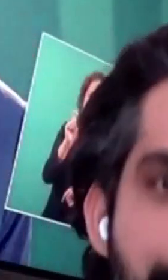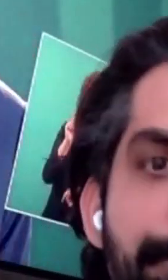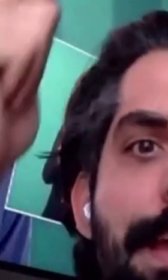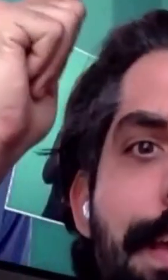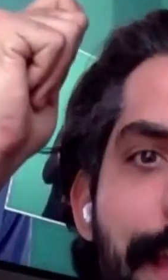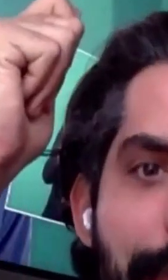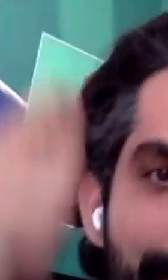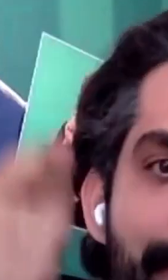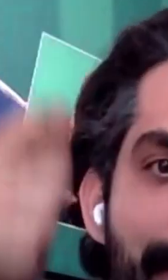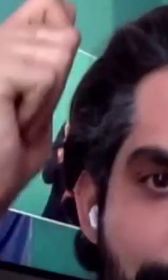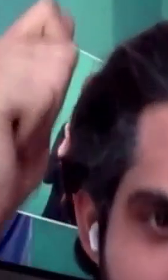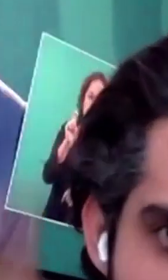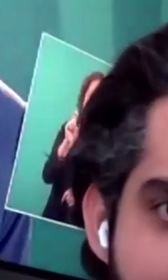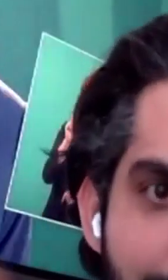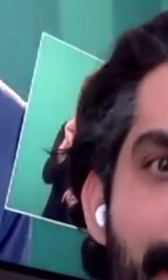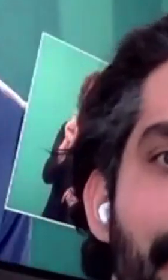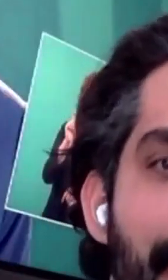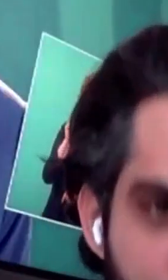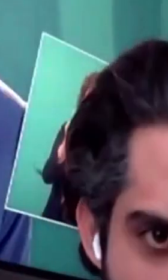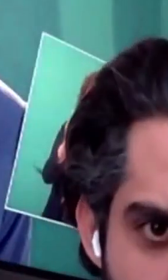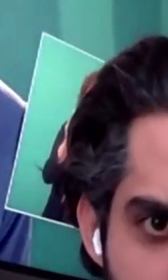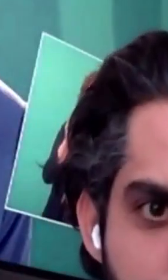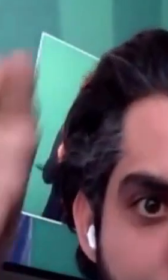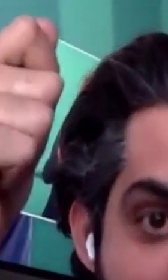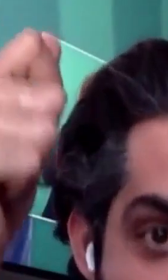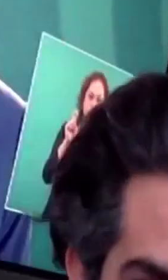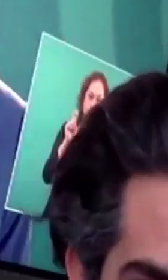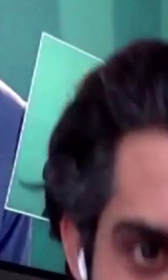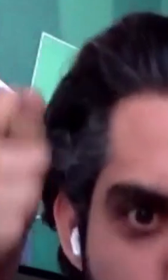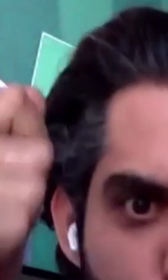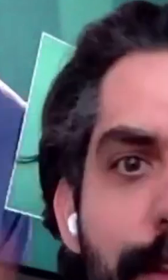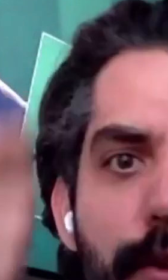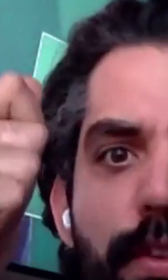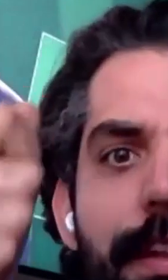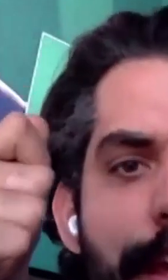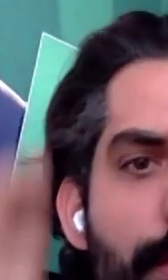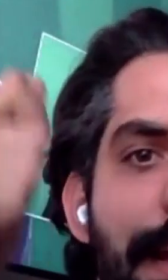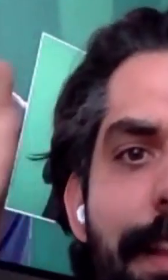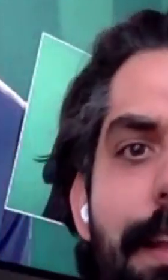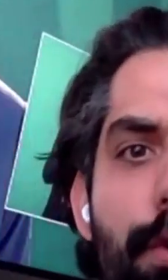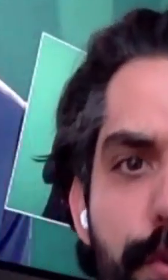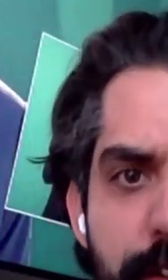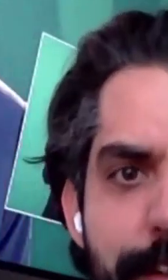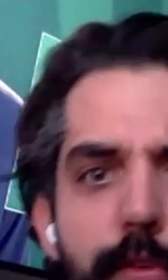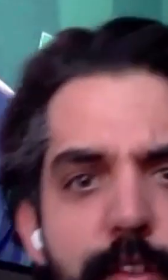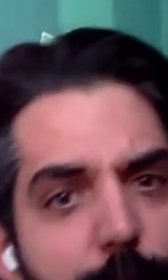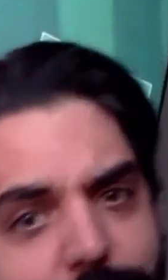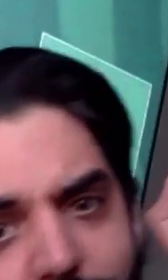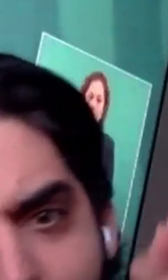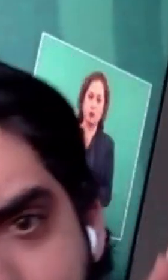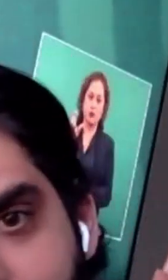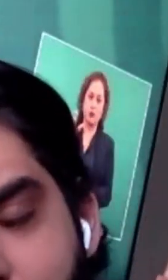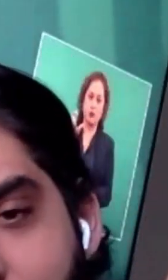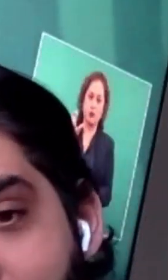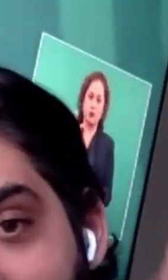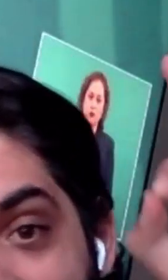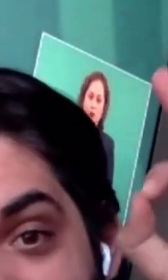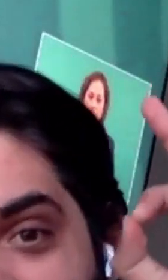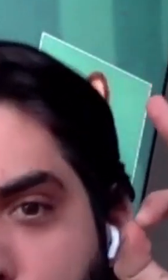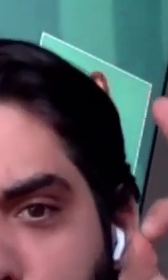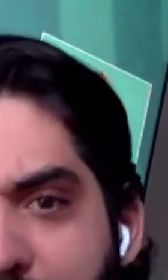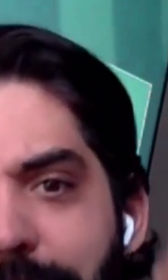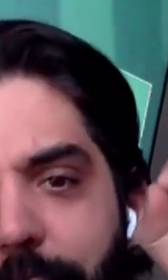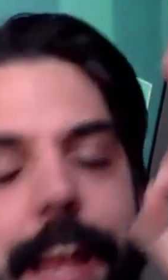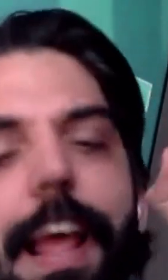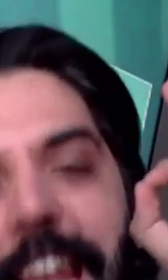ley siempre que ésta tenga razón. Y la ley 262, el artículo 262, establece claramente que